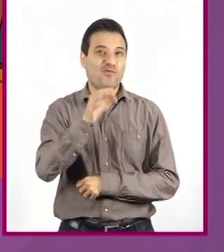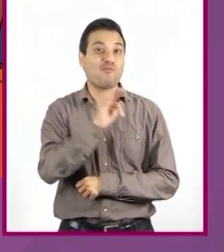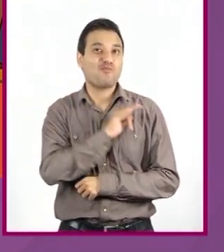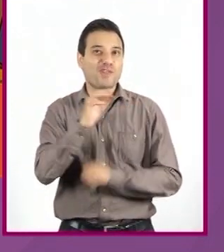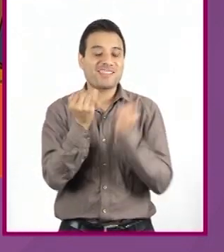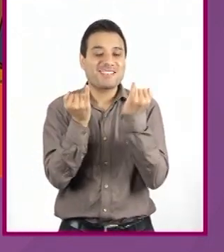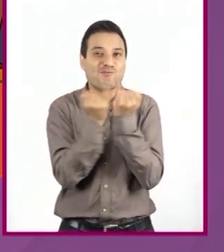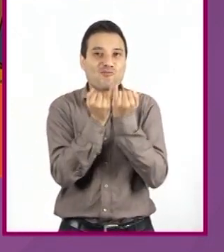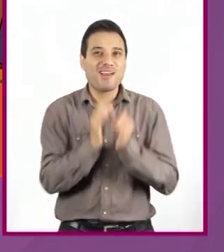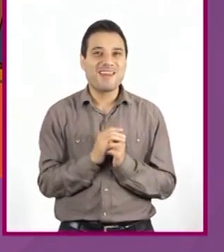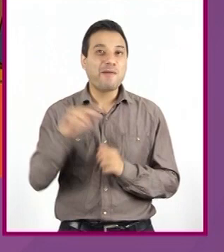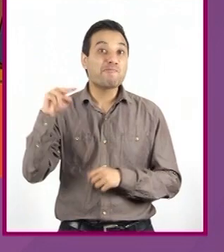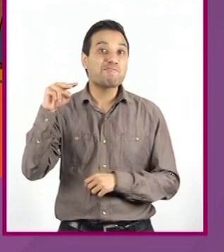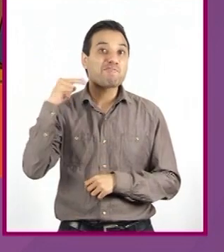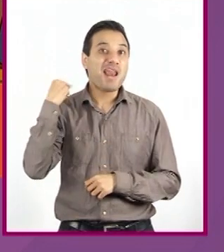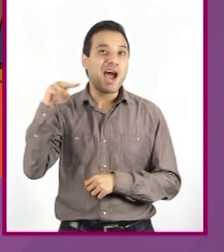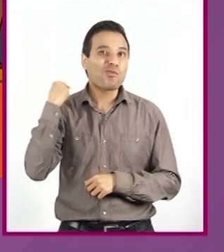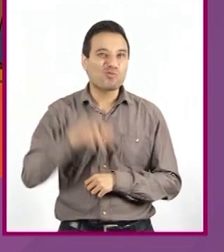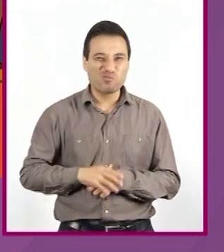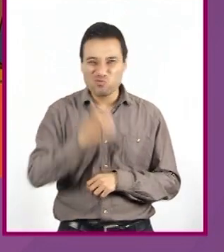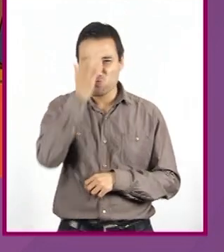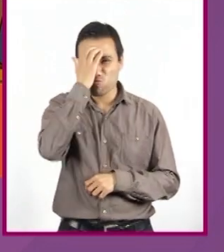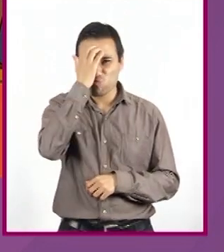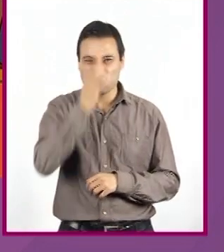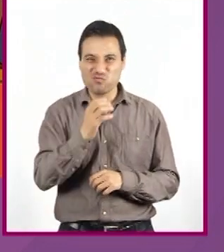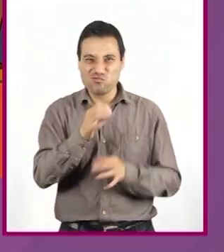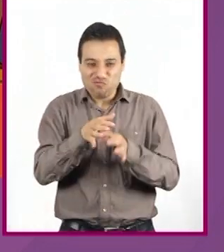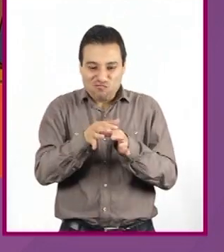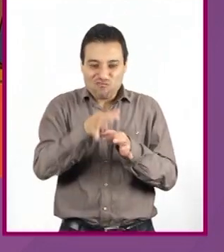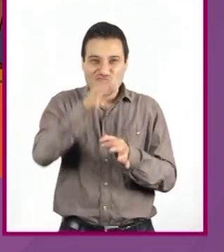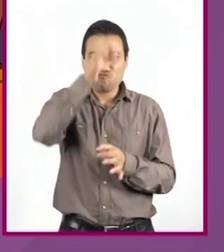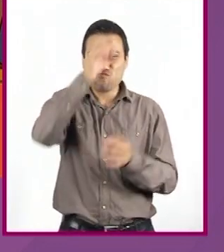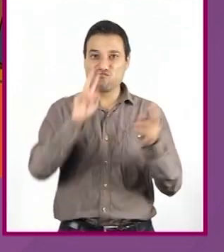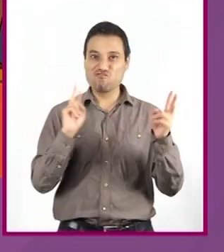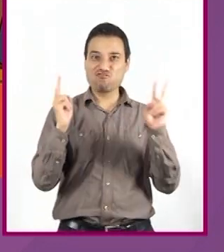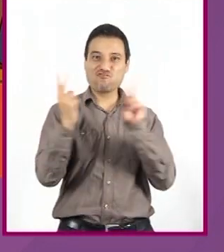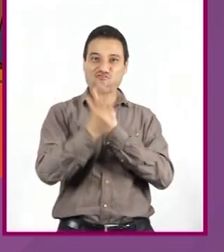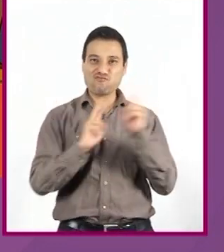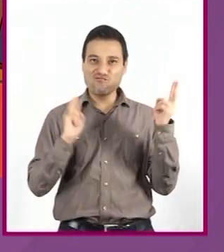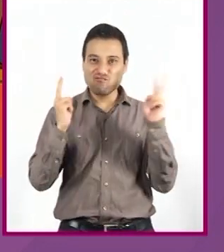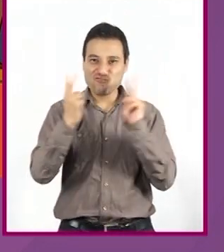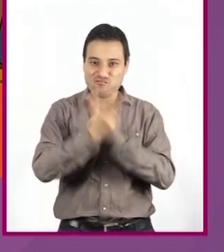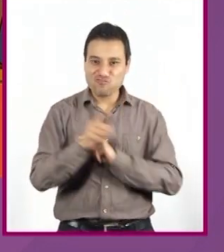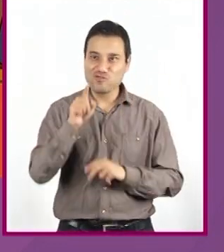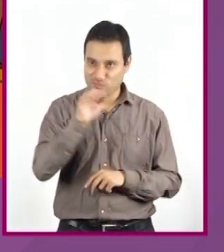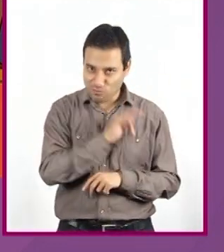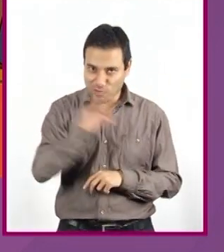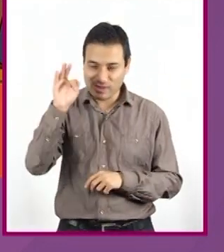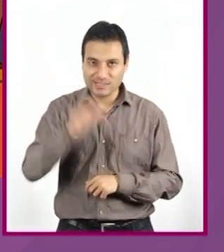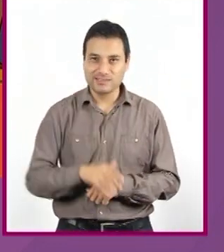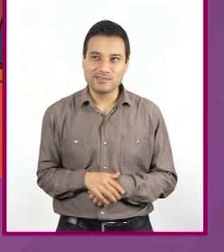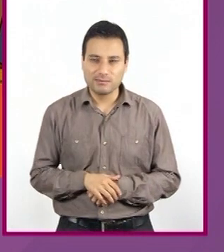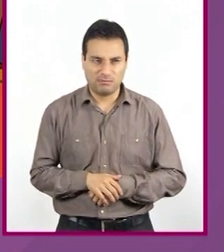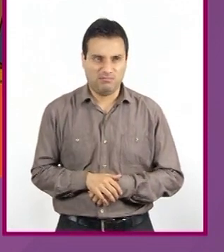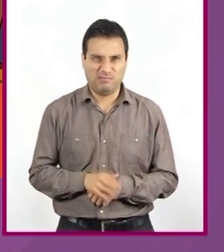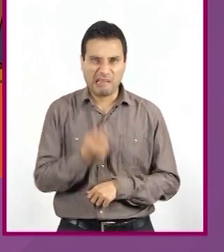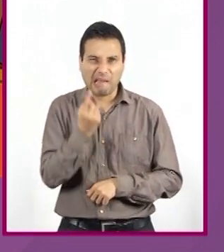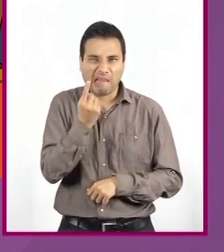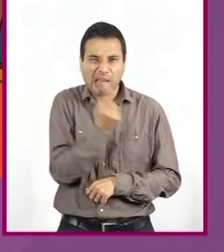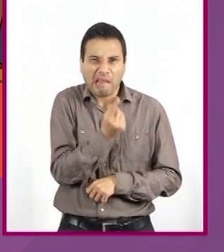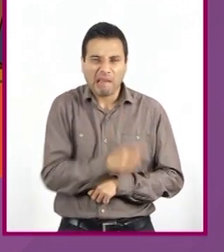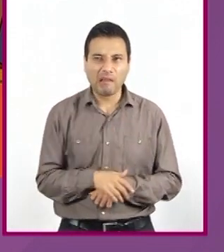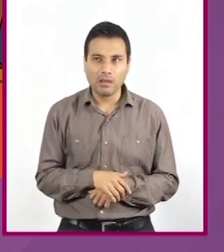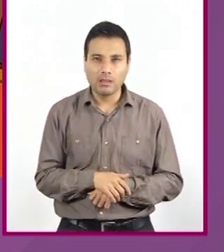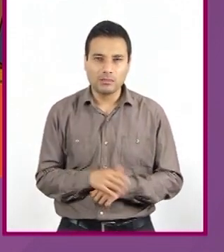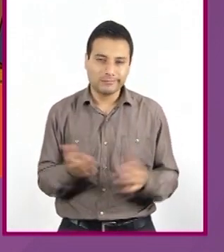manito. ¿De volador de qué? ¿De Papantla? Bueno, aunque no solo hay voladores en